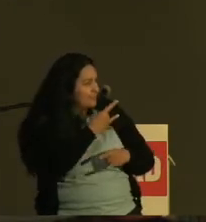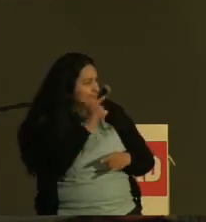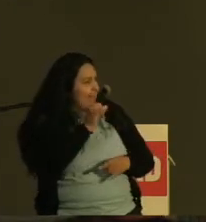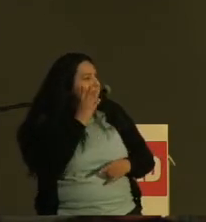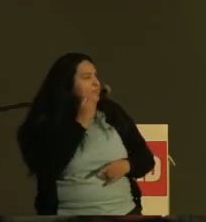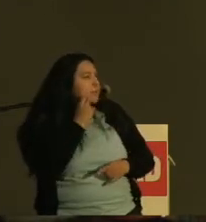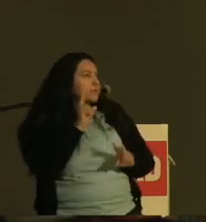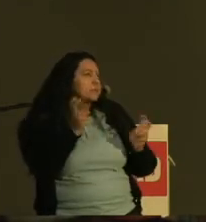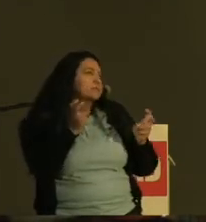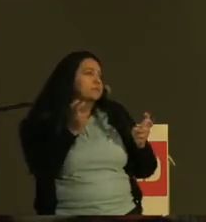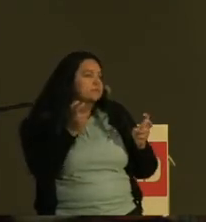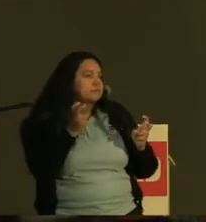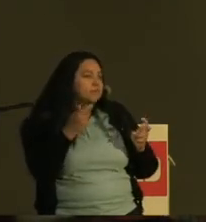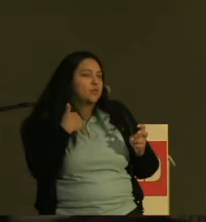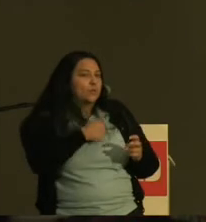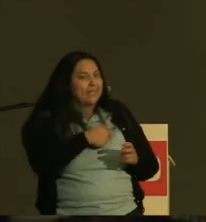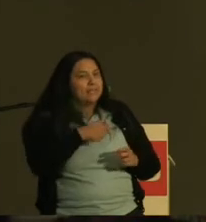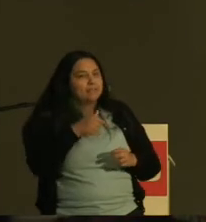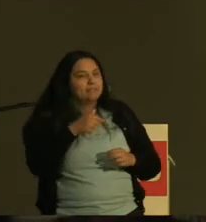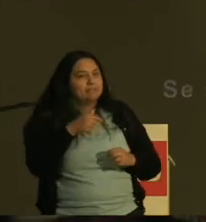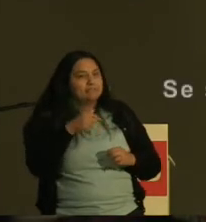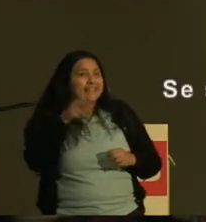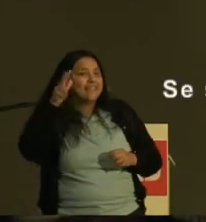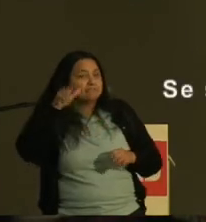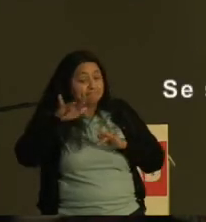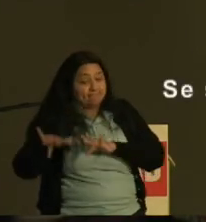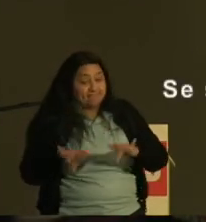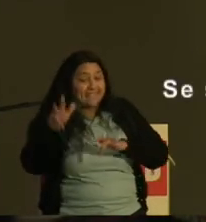that we might have when we hear ourselves also.